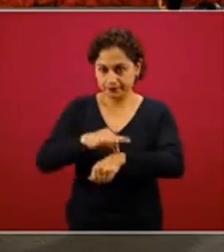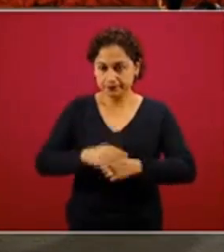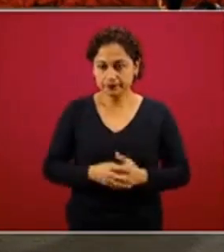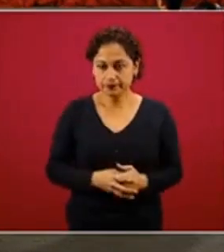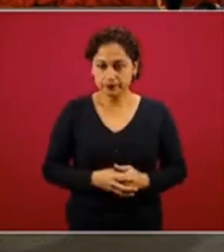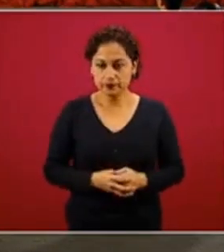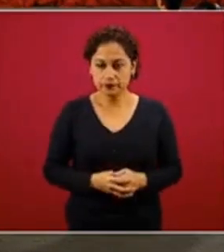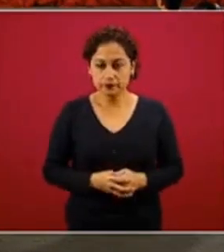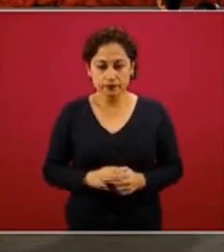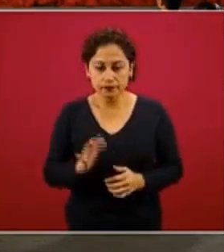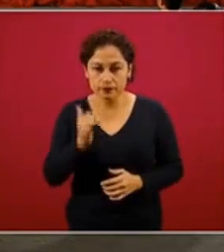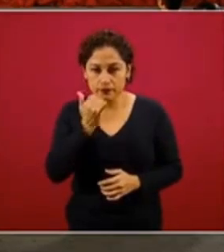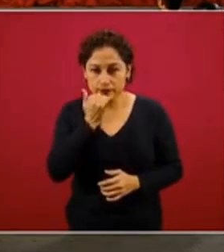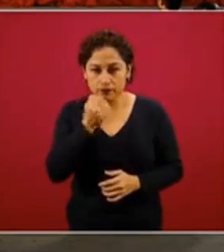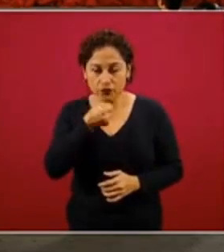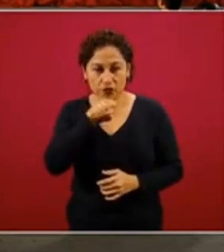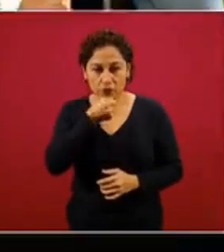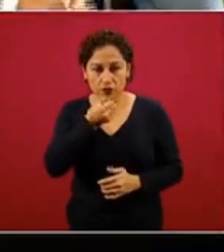¿Qué? ¿Perdón?